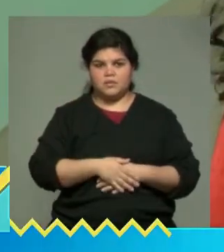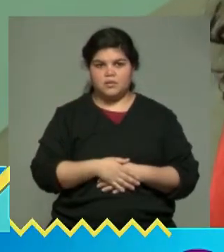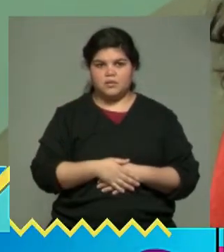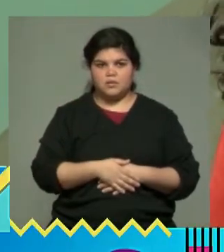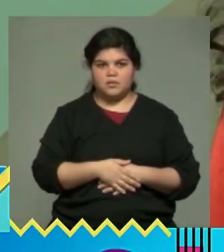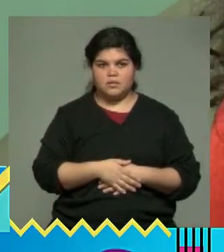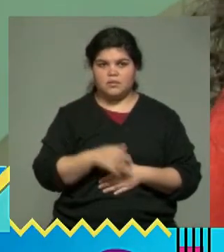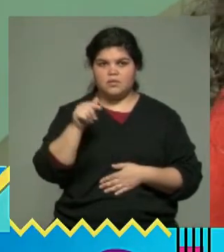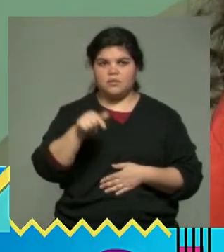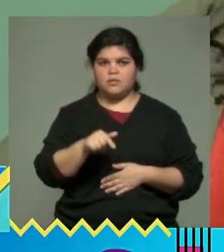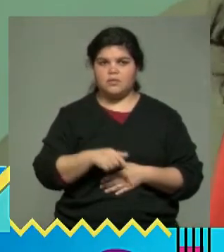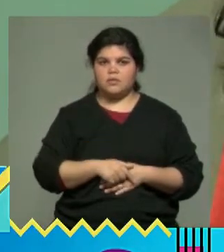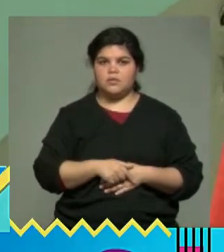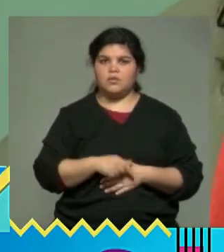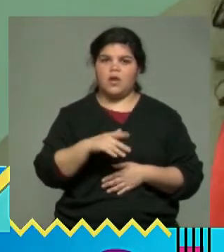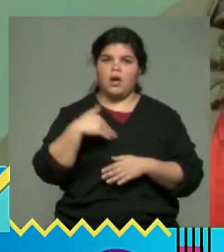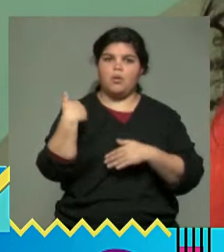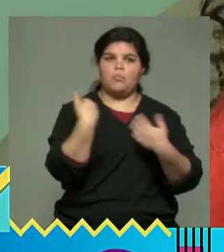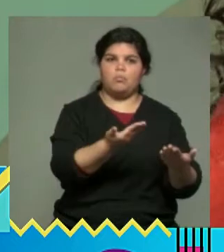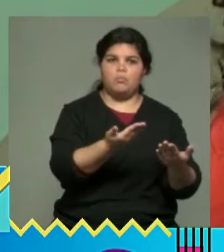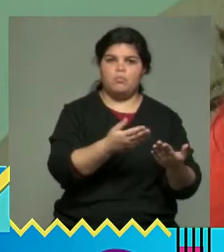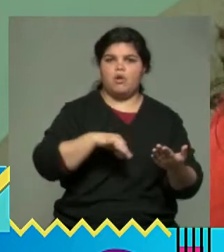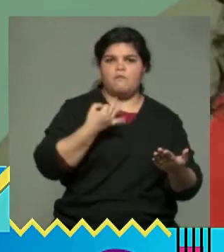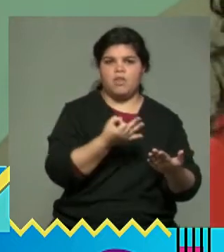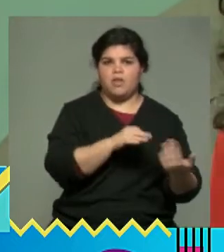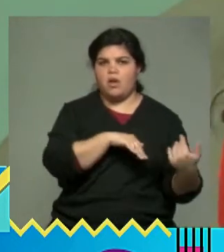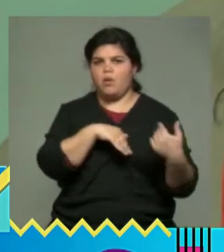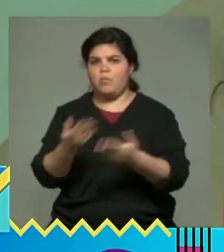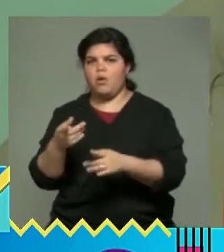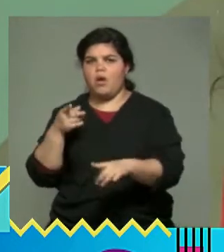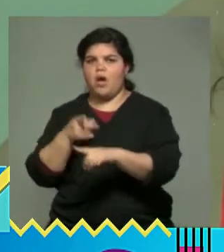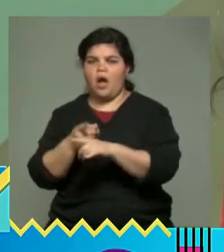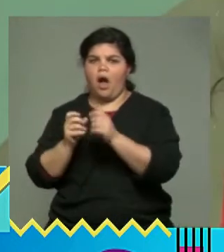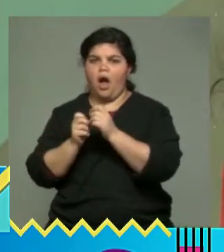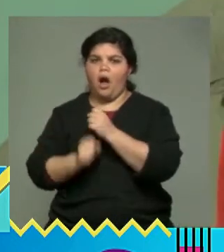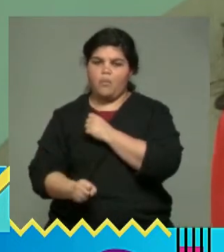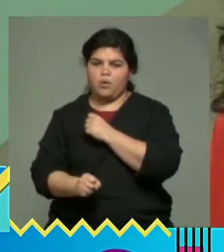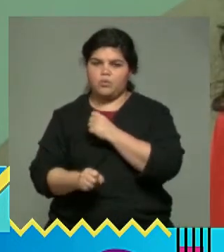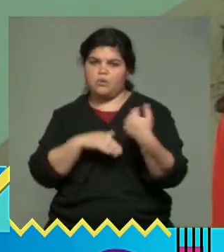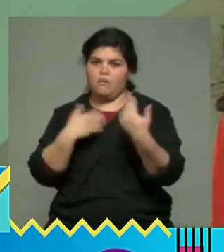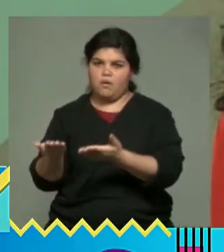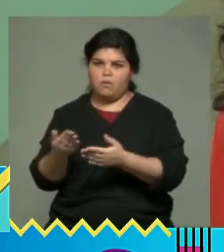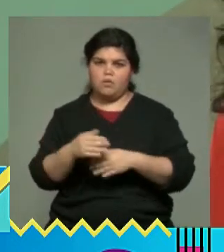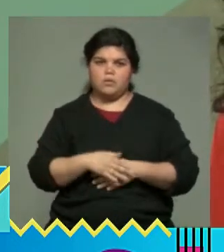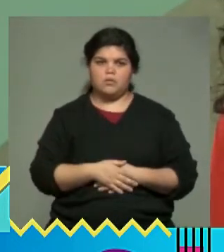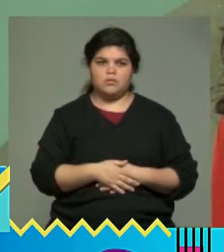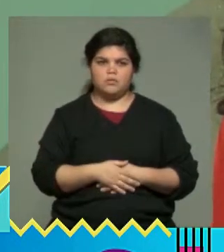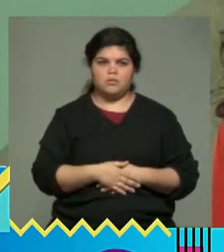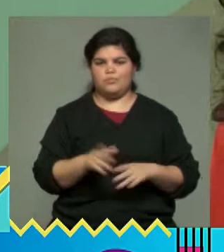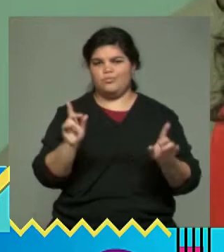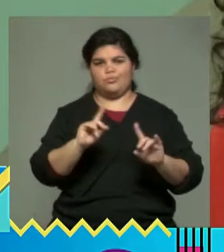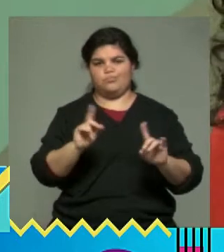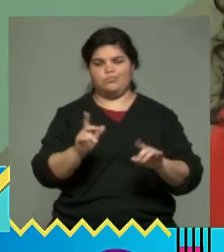pro vida y grupos pro aborto, como si nosotros estuviésemos defendiendo que el aborto sea para todos, así. No, una cuestión